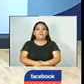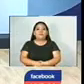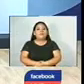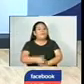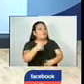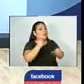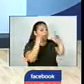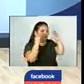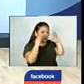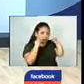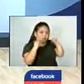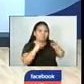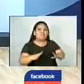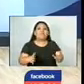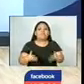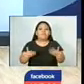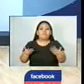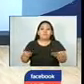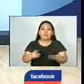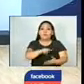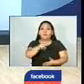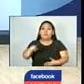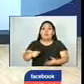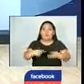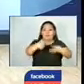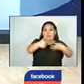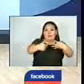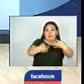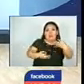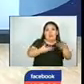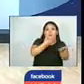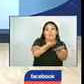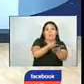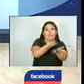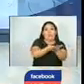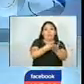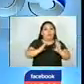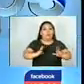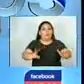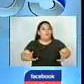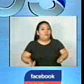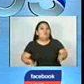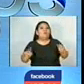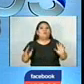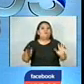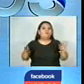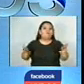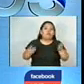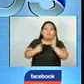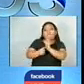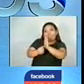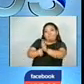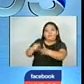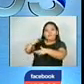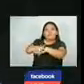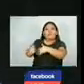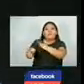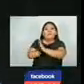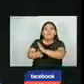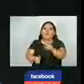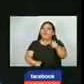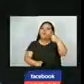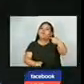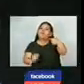Buenas noches, Roxana. Como tú lo mencionas, son dos nuevas propuestas por parte del gobierno ante la Asamblea Legislativa y precisamente